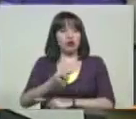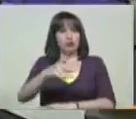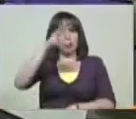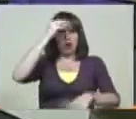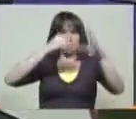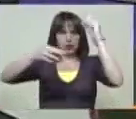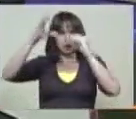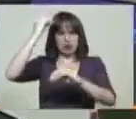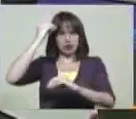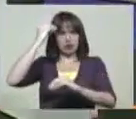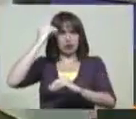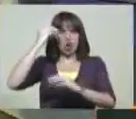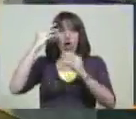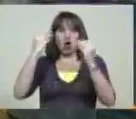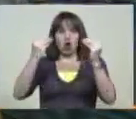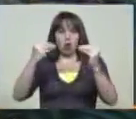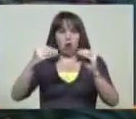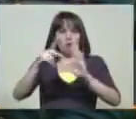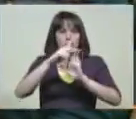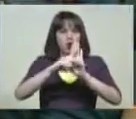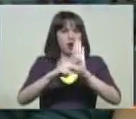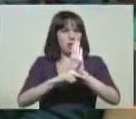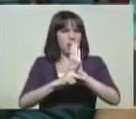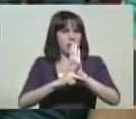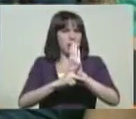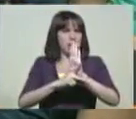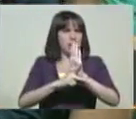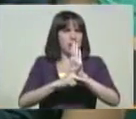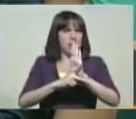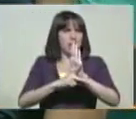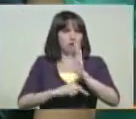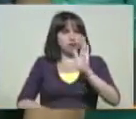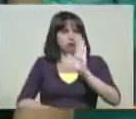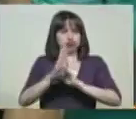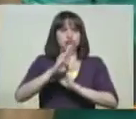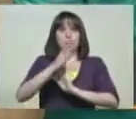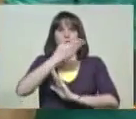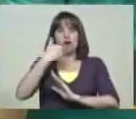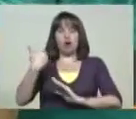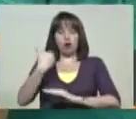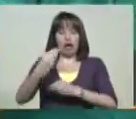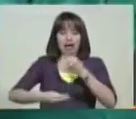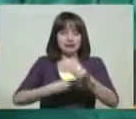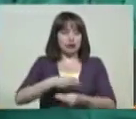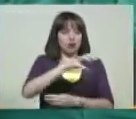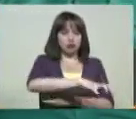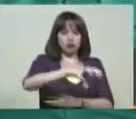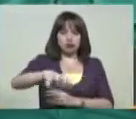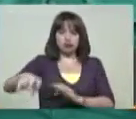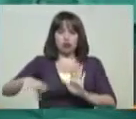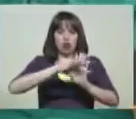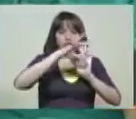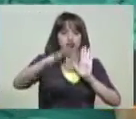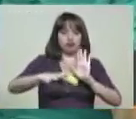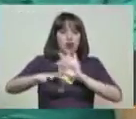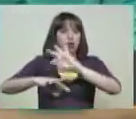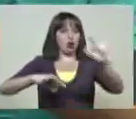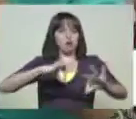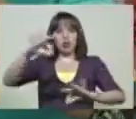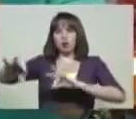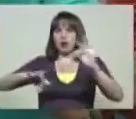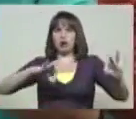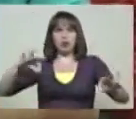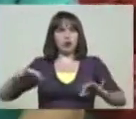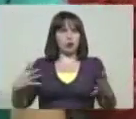el programa de recuperación aprenderlo y llevarlo adelante en cada estado en cada municipio en cada región